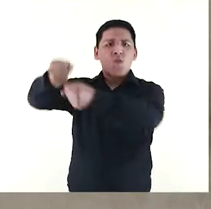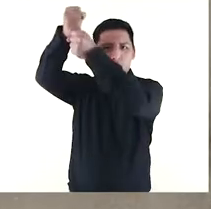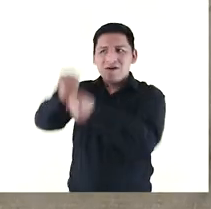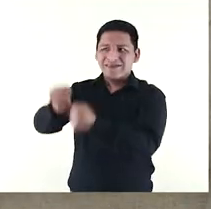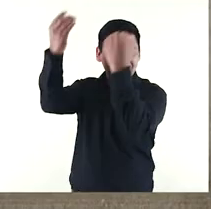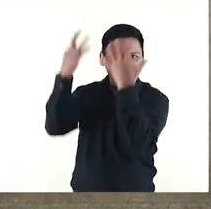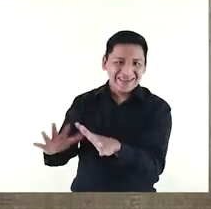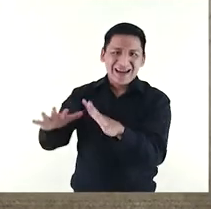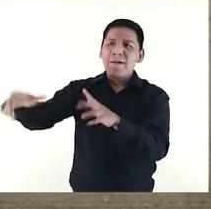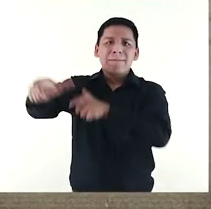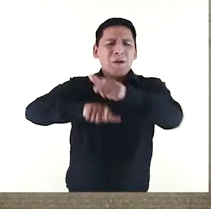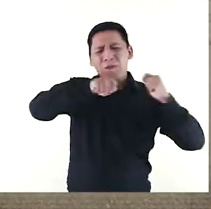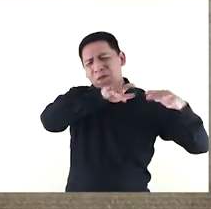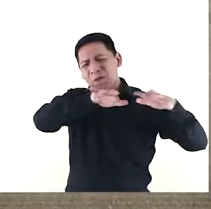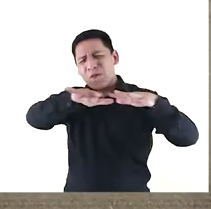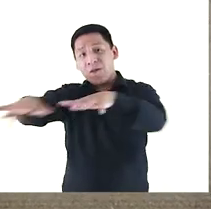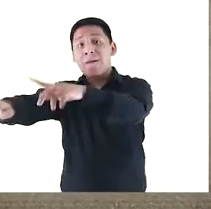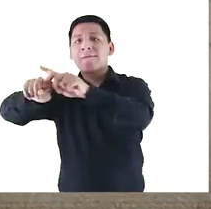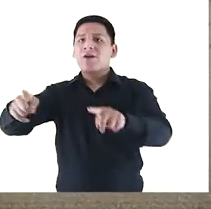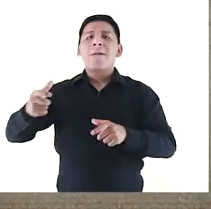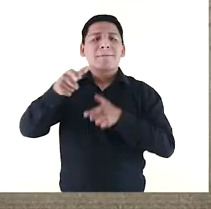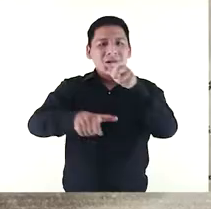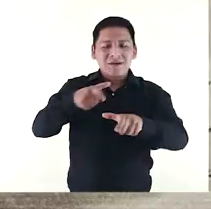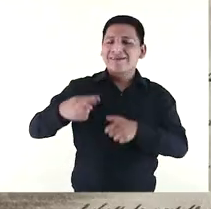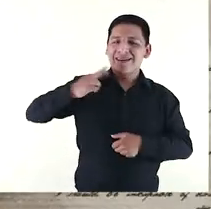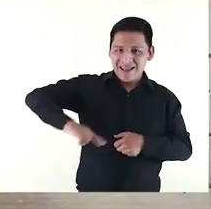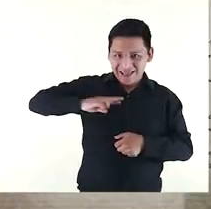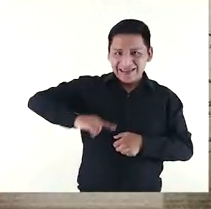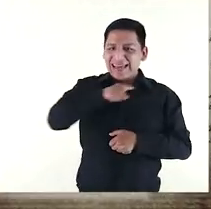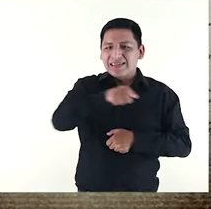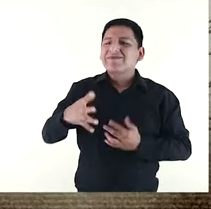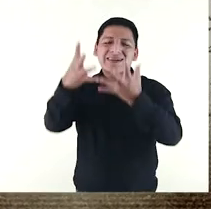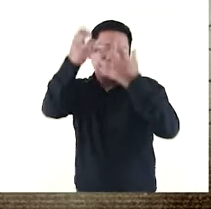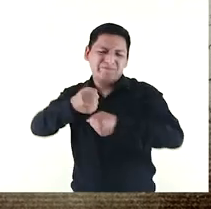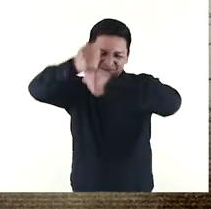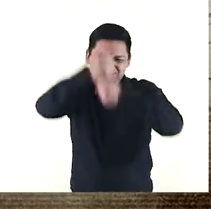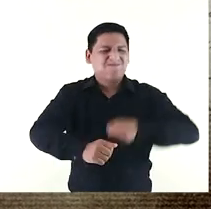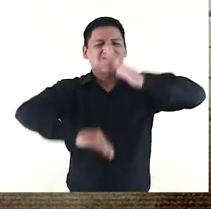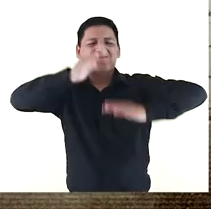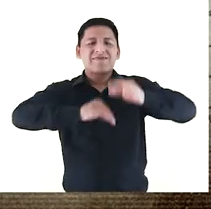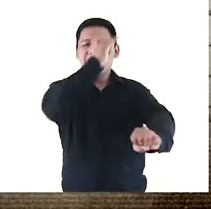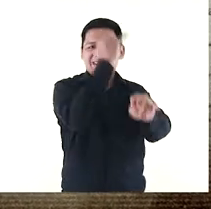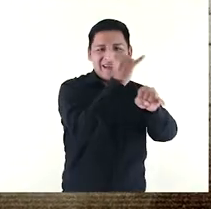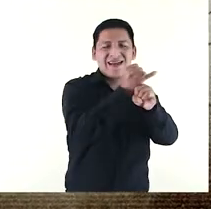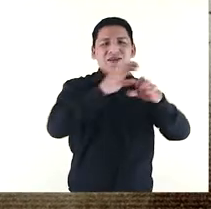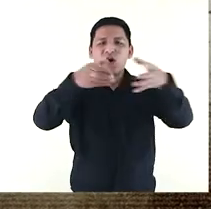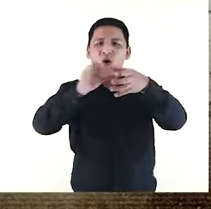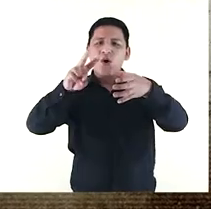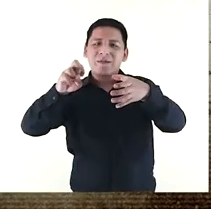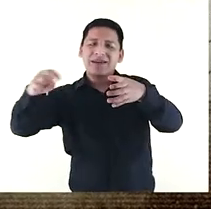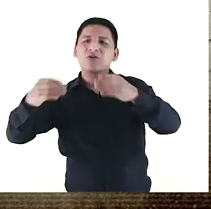ya se había llenado la ciudad de gente, pero sobre todo de religiosos que, como era común, querían construir sus iglesias, conventos